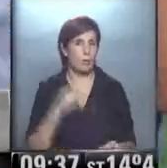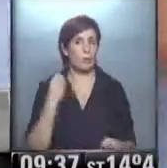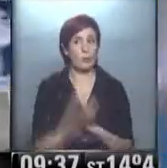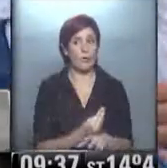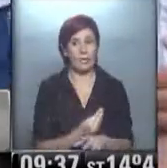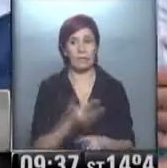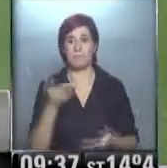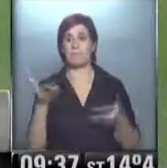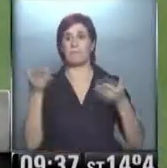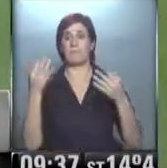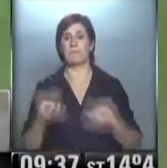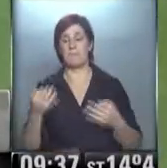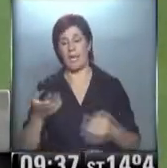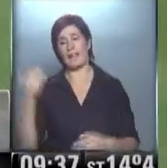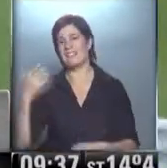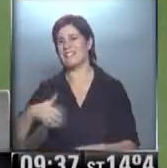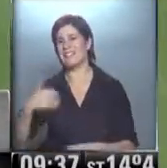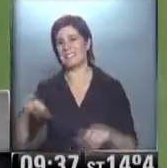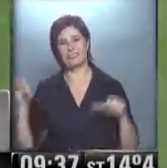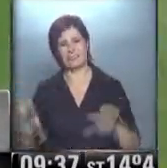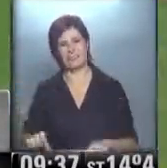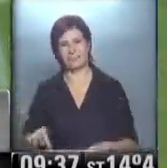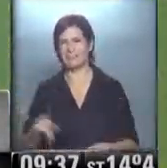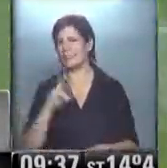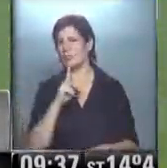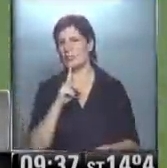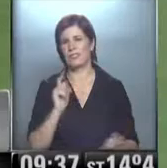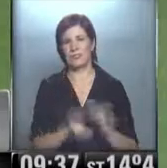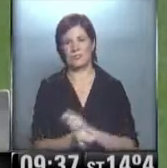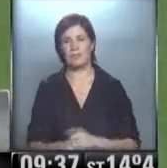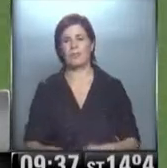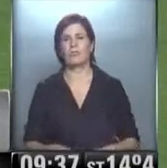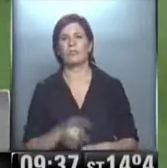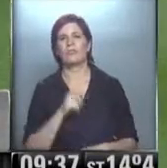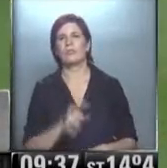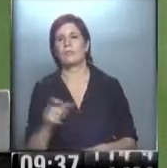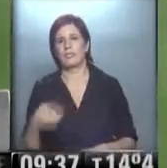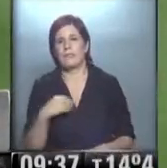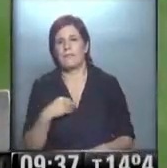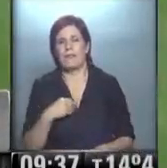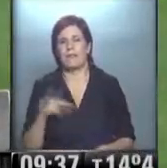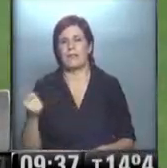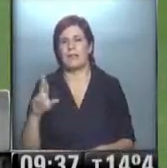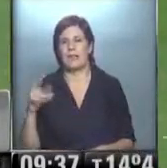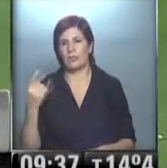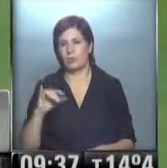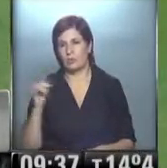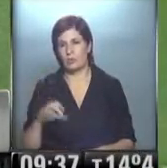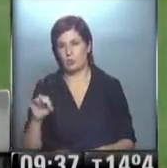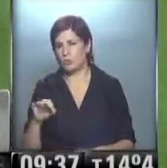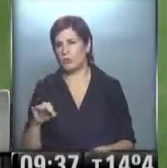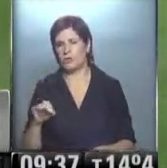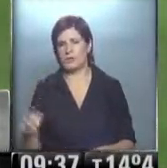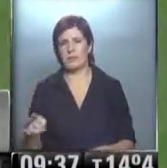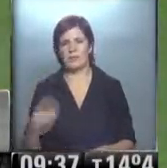Argentinos Juniors y mucho no pudo hacer. El hincha de San Lorenzo que tiene esa parte de agradecimiento para con Caruso te dice, sí, pero nos costó 10 fechas